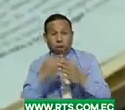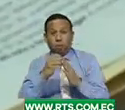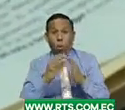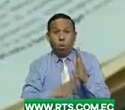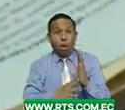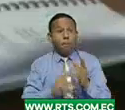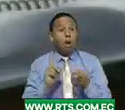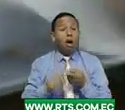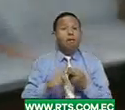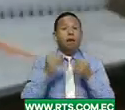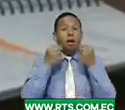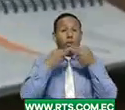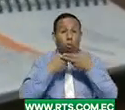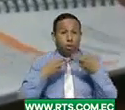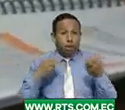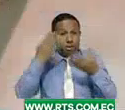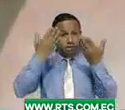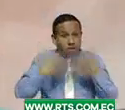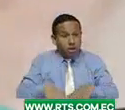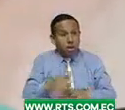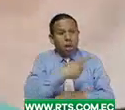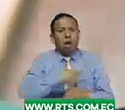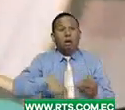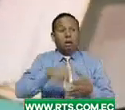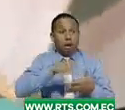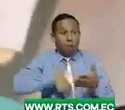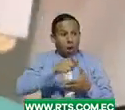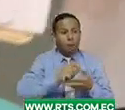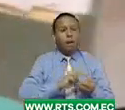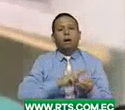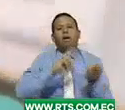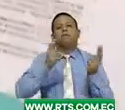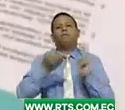que las reformas tributarias entren en vigencia